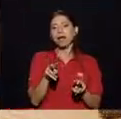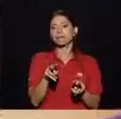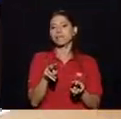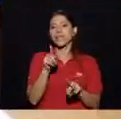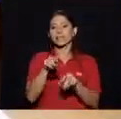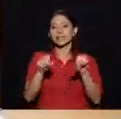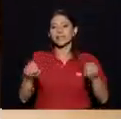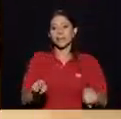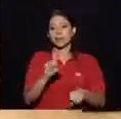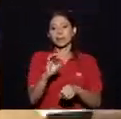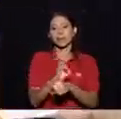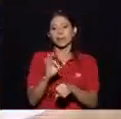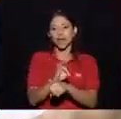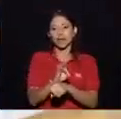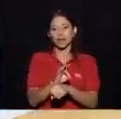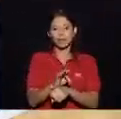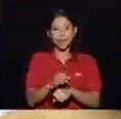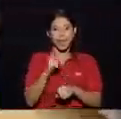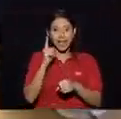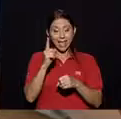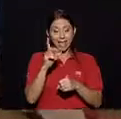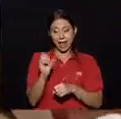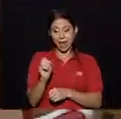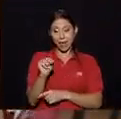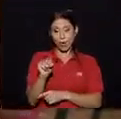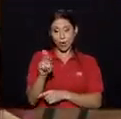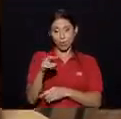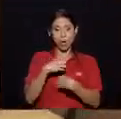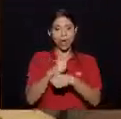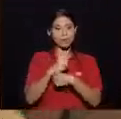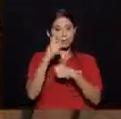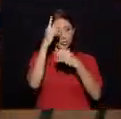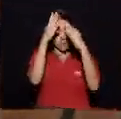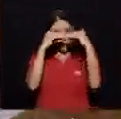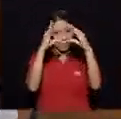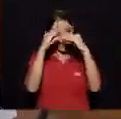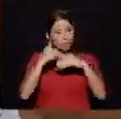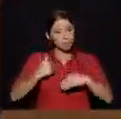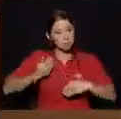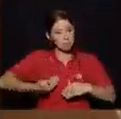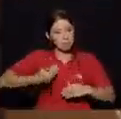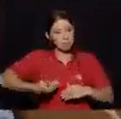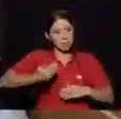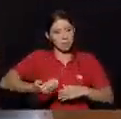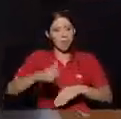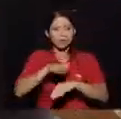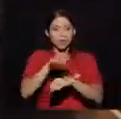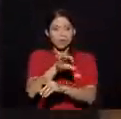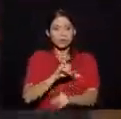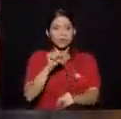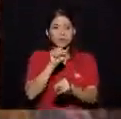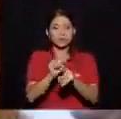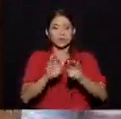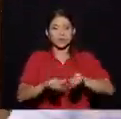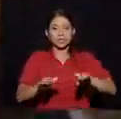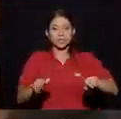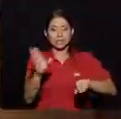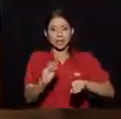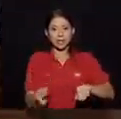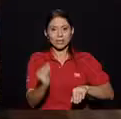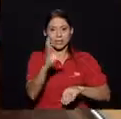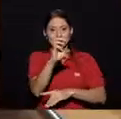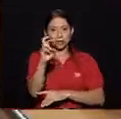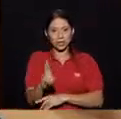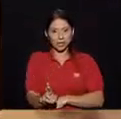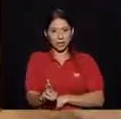asociación negativa, diría yo, en que el sistema de protección tiene básicamente que ver